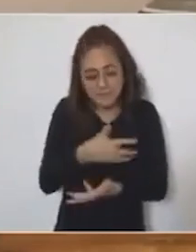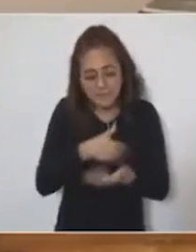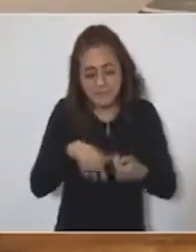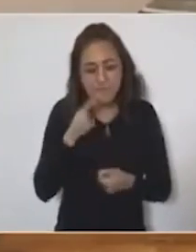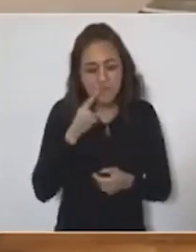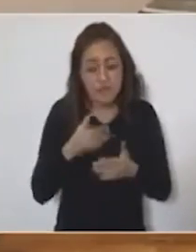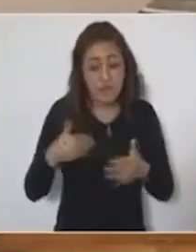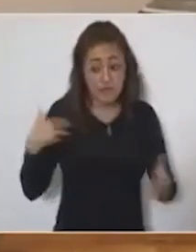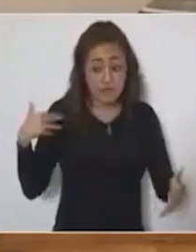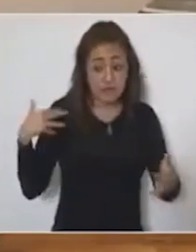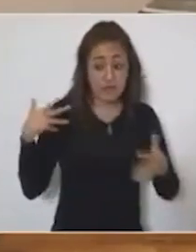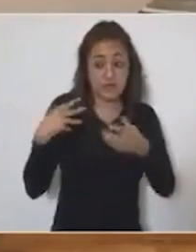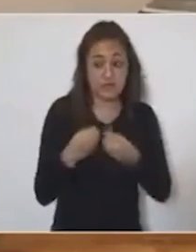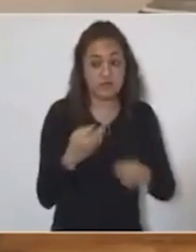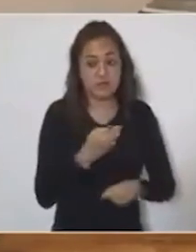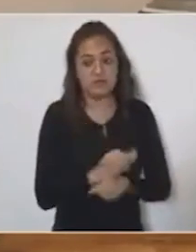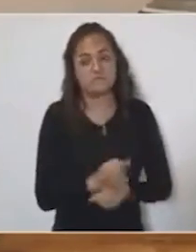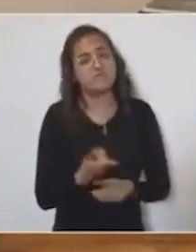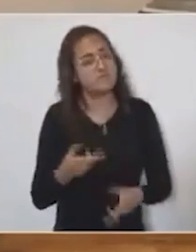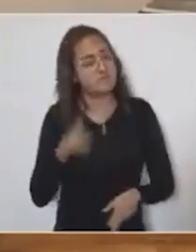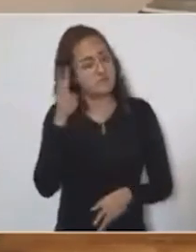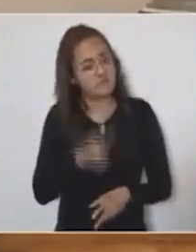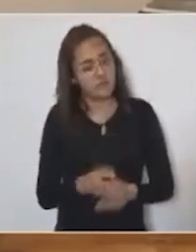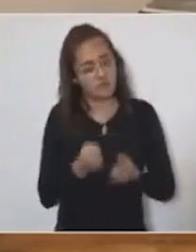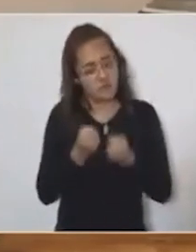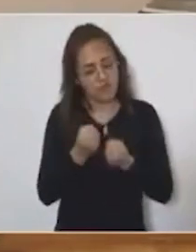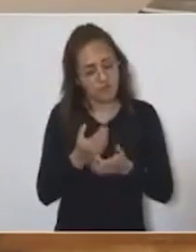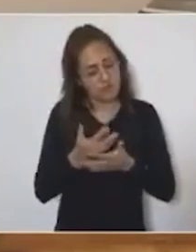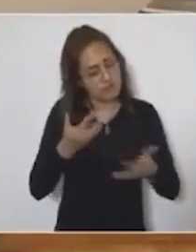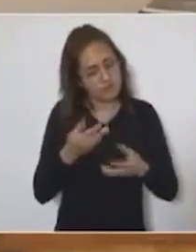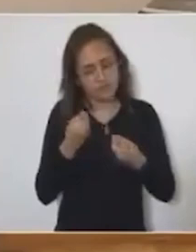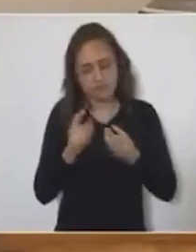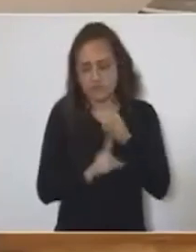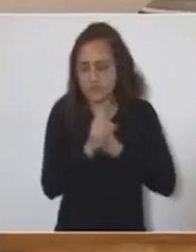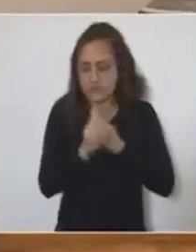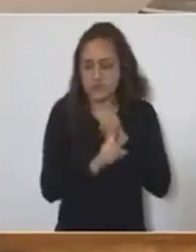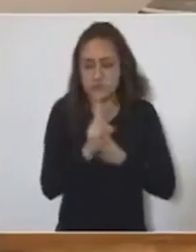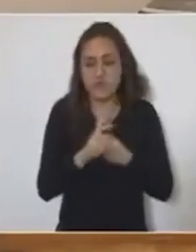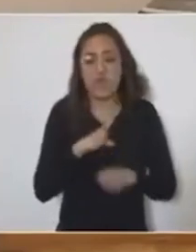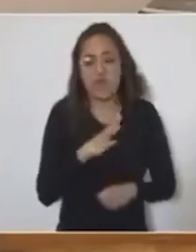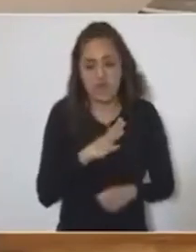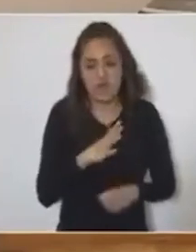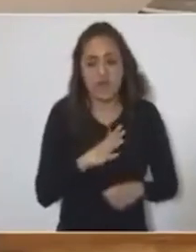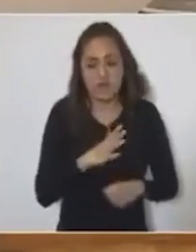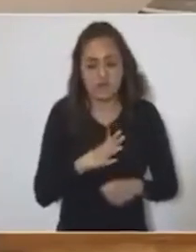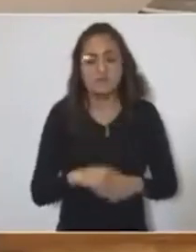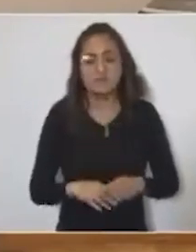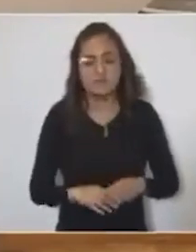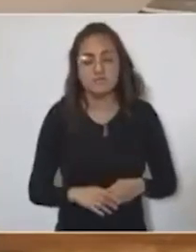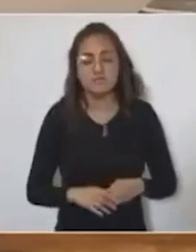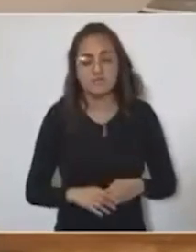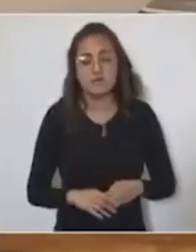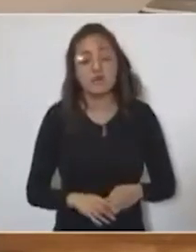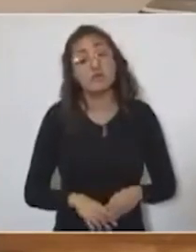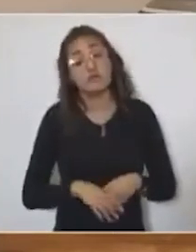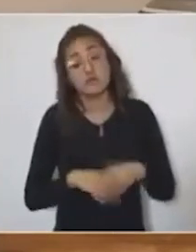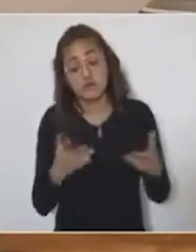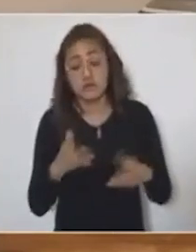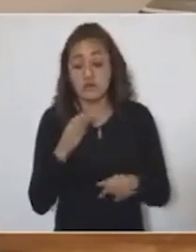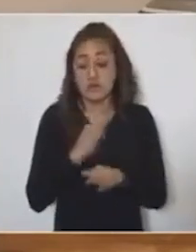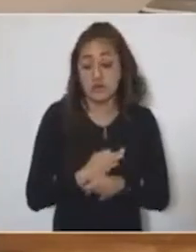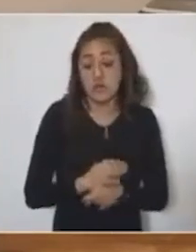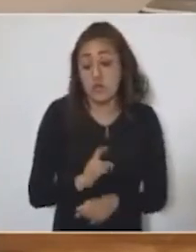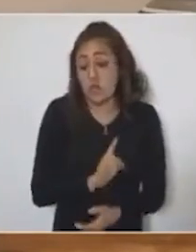hacia atrás y es un escándalo, así se los digo, es un escándalo. Y no son